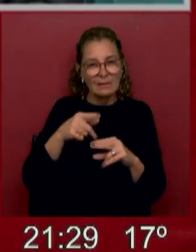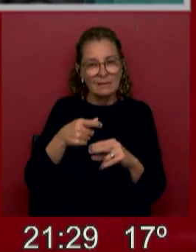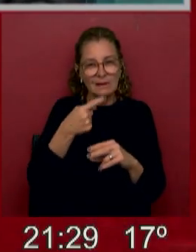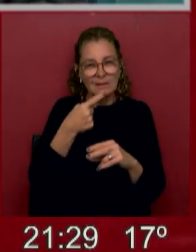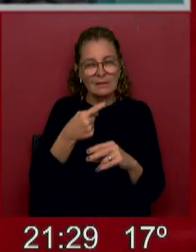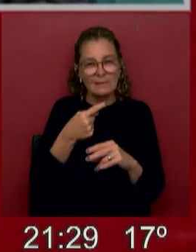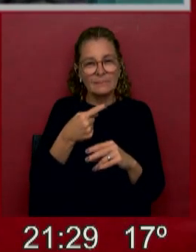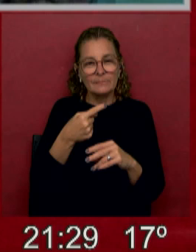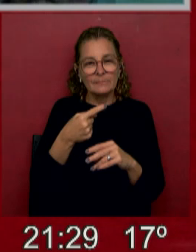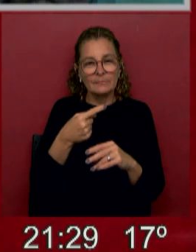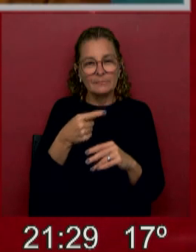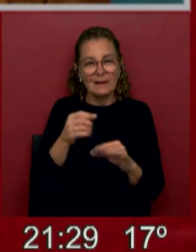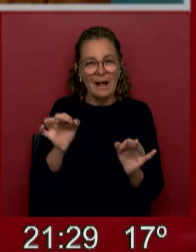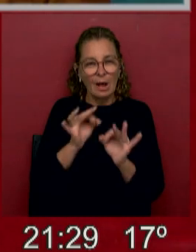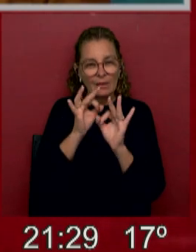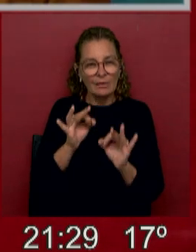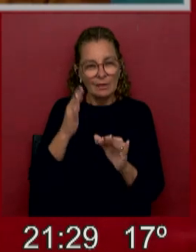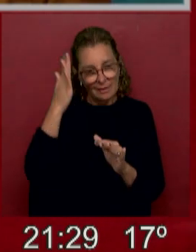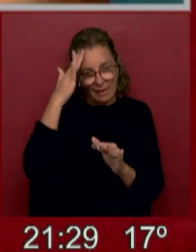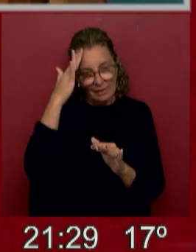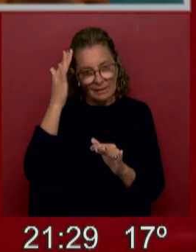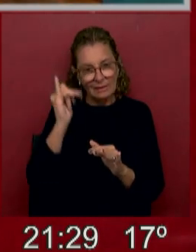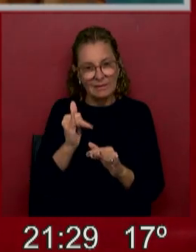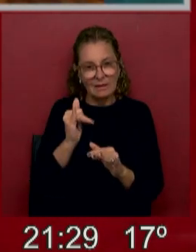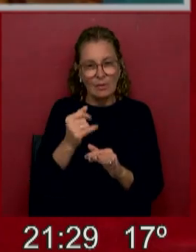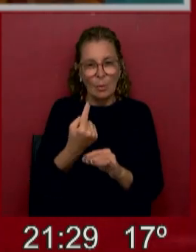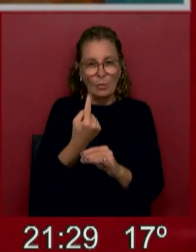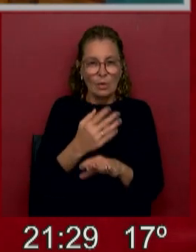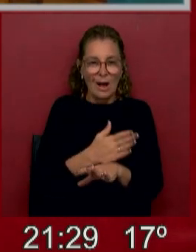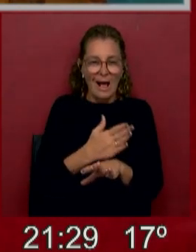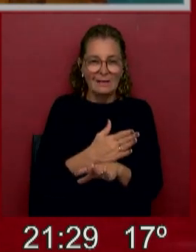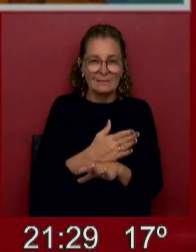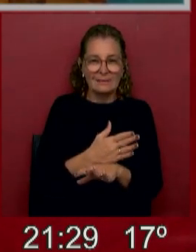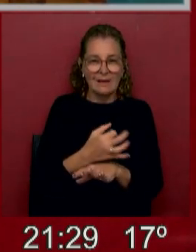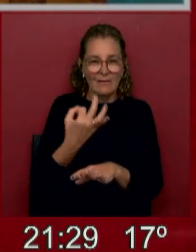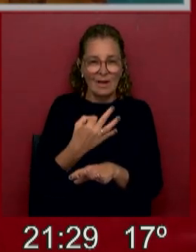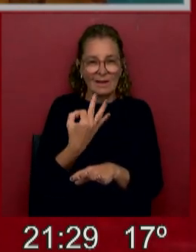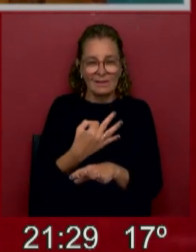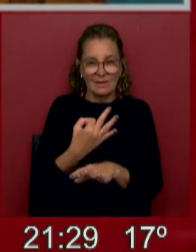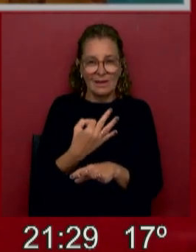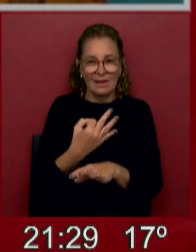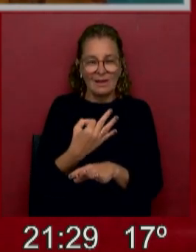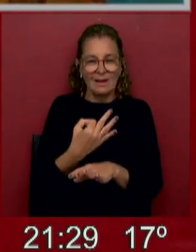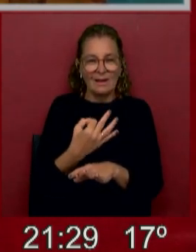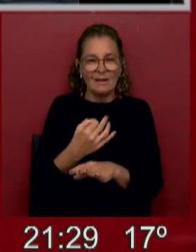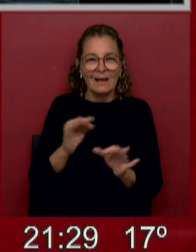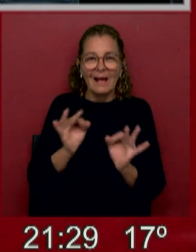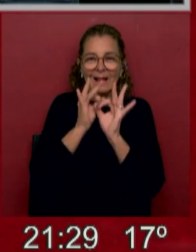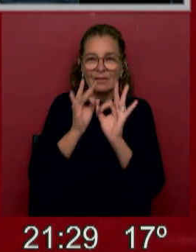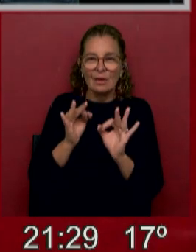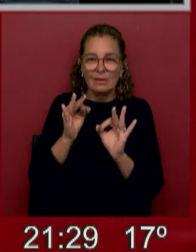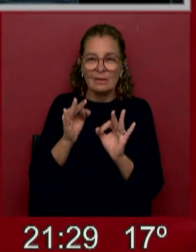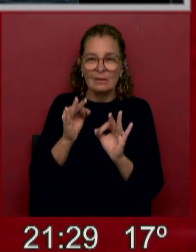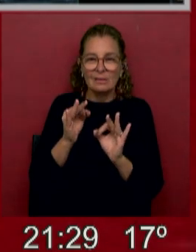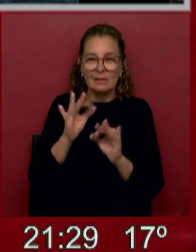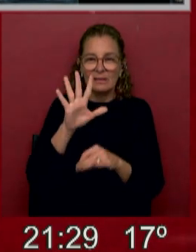estar convencido de las canciones, ¿no? Primero, o sea, no sacas un material antes de que realmente estés como... ¿Son canciones de ese tiempo, de